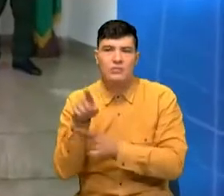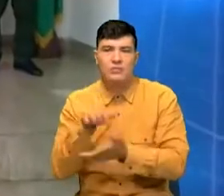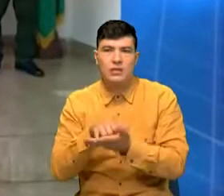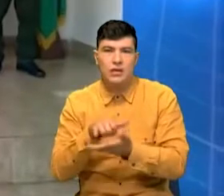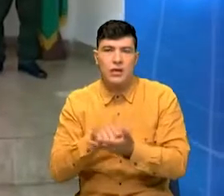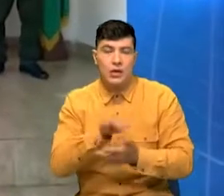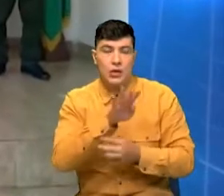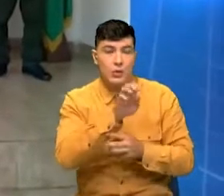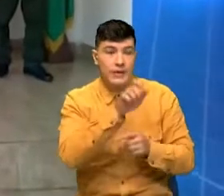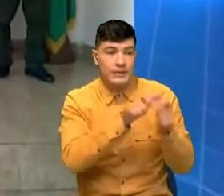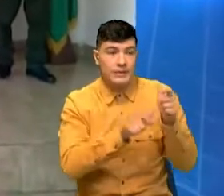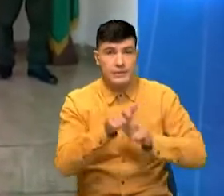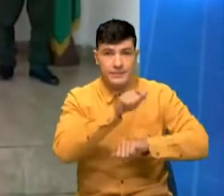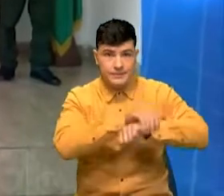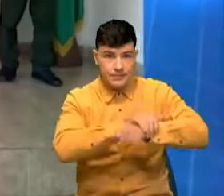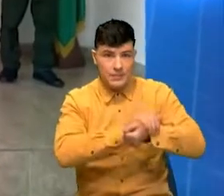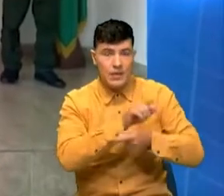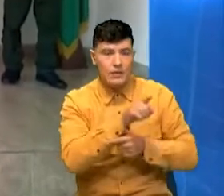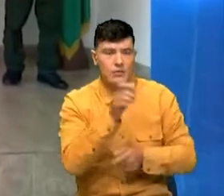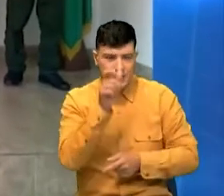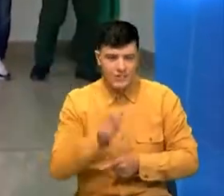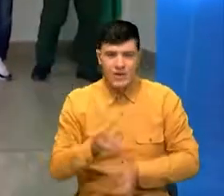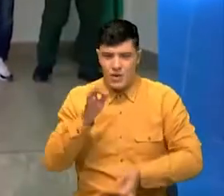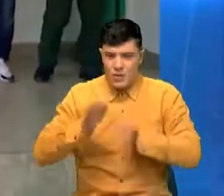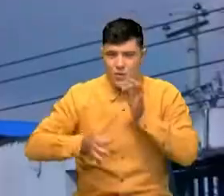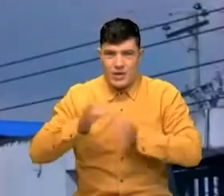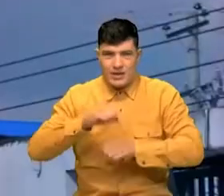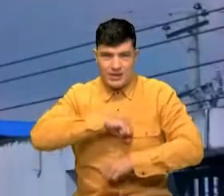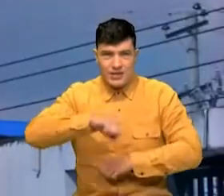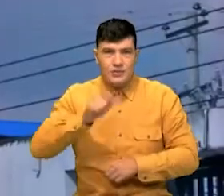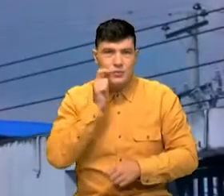9 capturados, un juez con función de control de garantías les